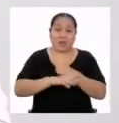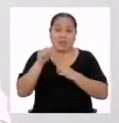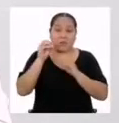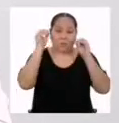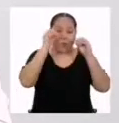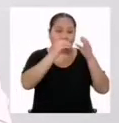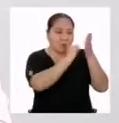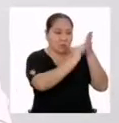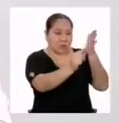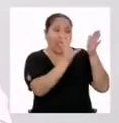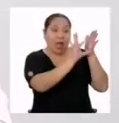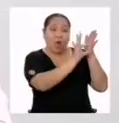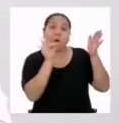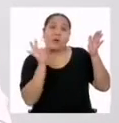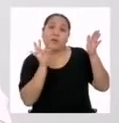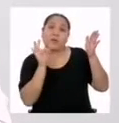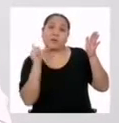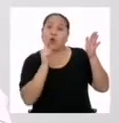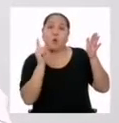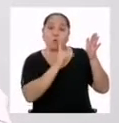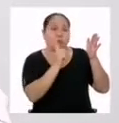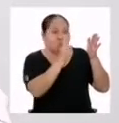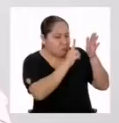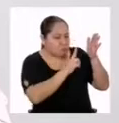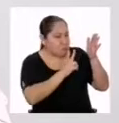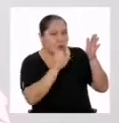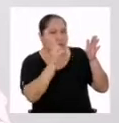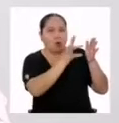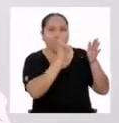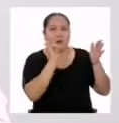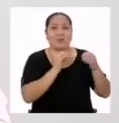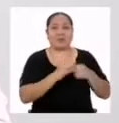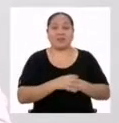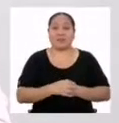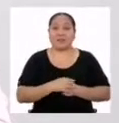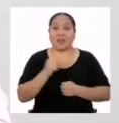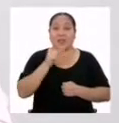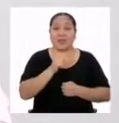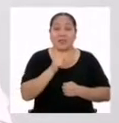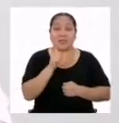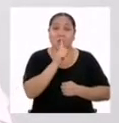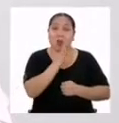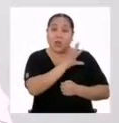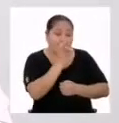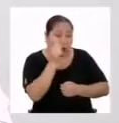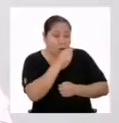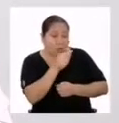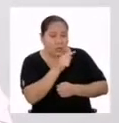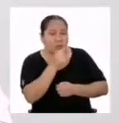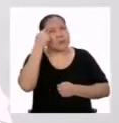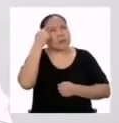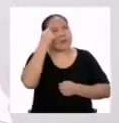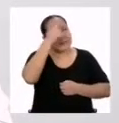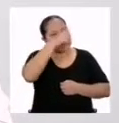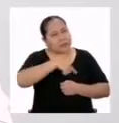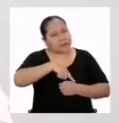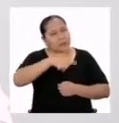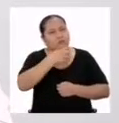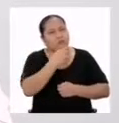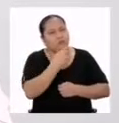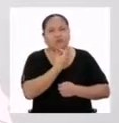forma explícita o implícita. En este último caso tenemos que deducirla y generarla haciéndonos otra